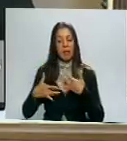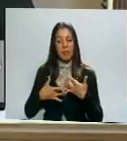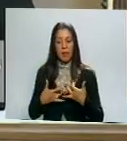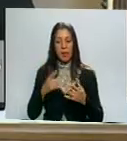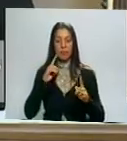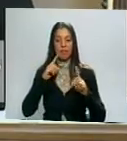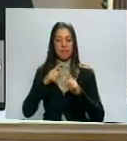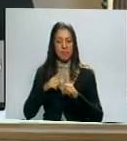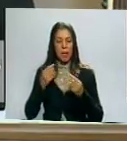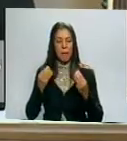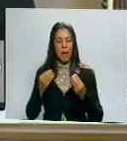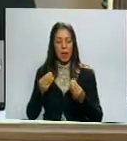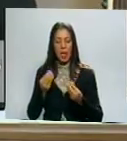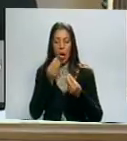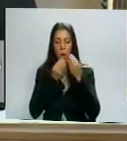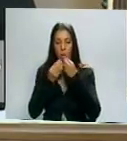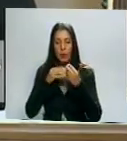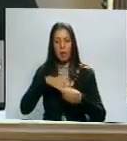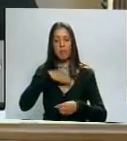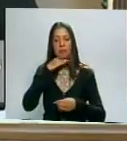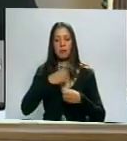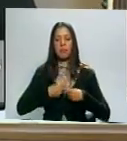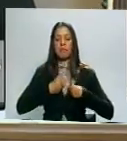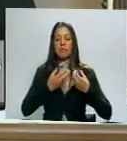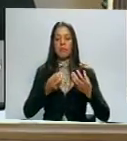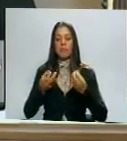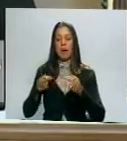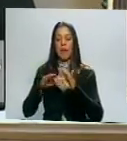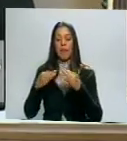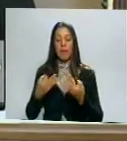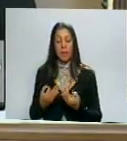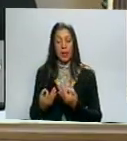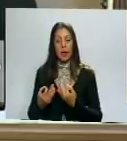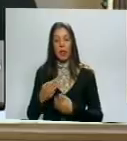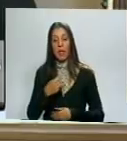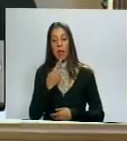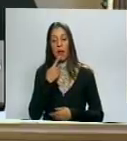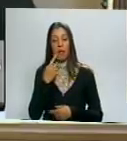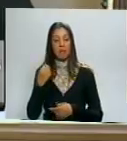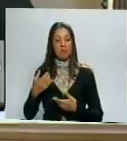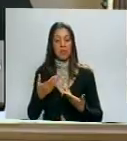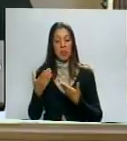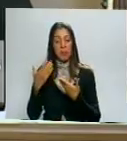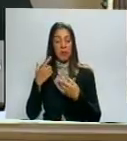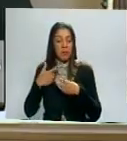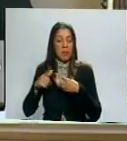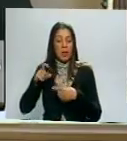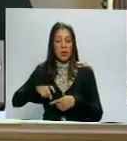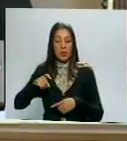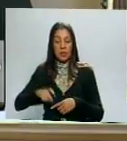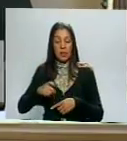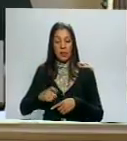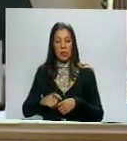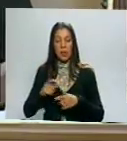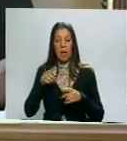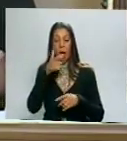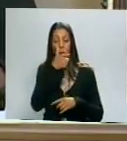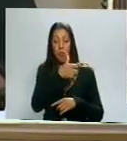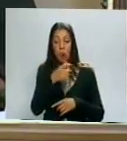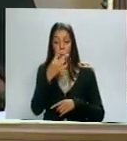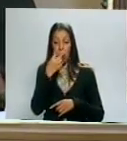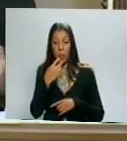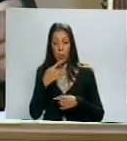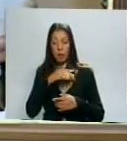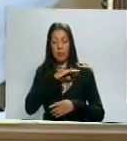dirigidas a garantizar el acceso a las familias que lo integran a bienes y servicios necesarios que conlleven al bienestar social del pueblo y